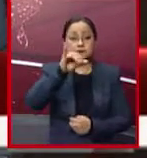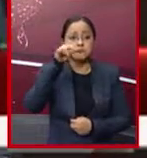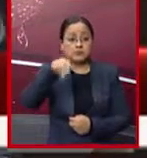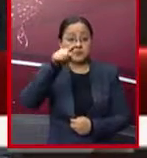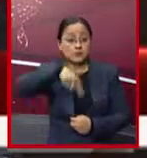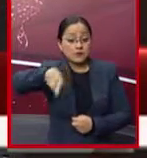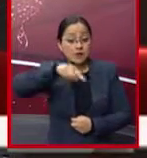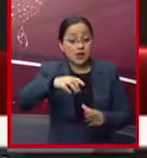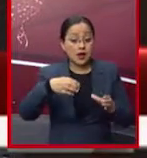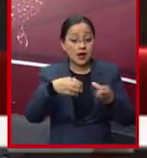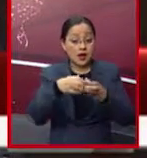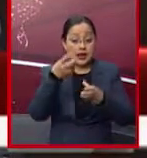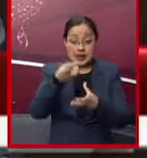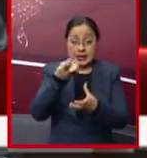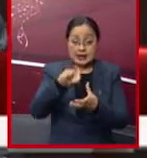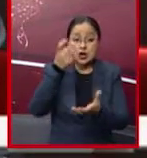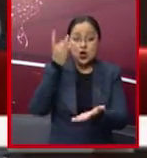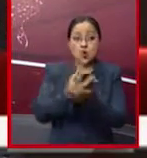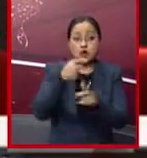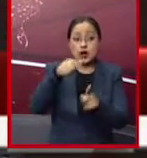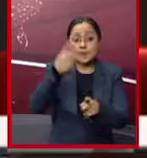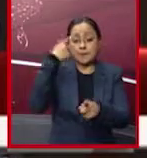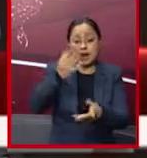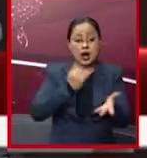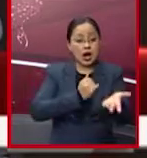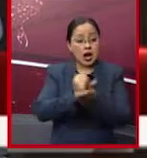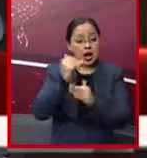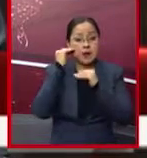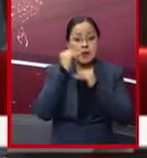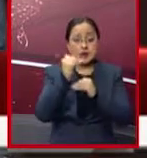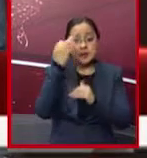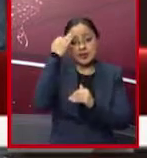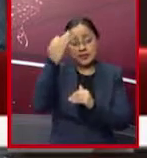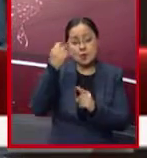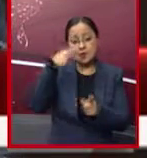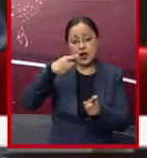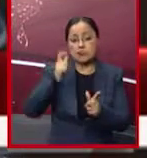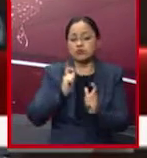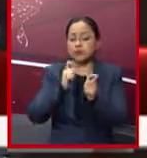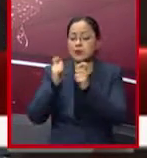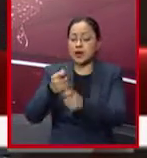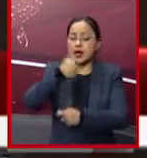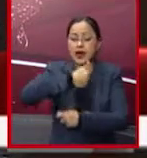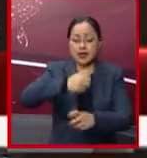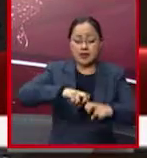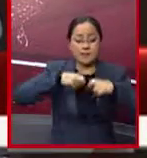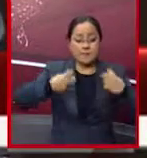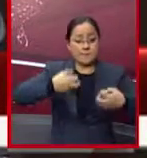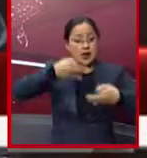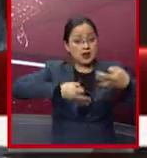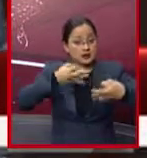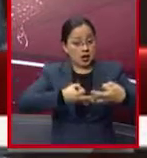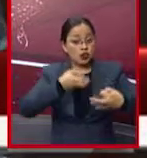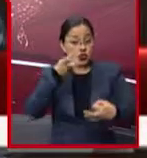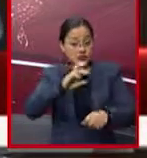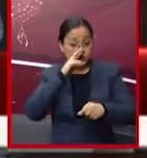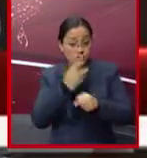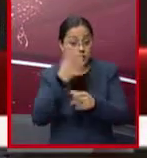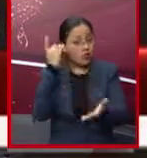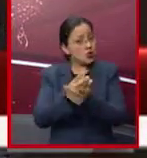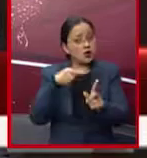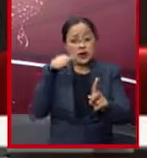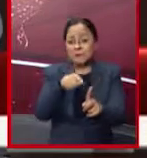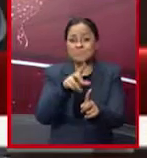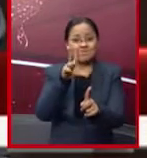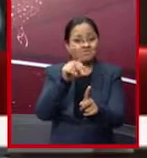de la Nación es la única facultada para establecer los plazos de duración de los cargos de los magistrados del Tribunal